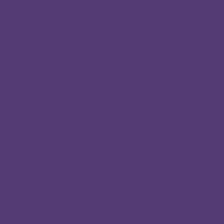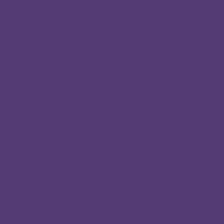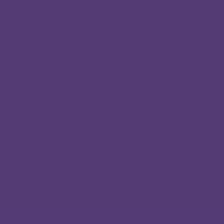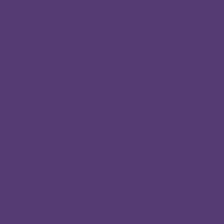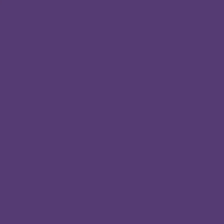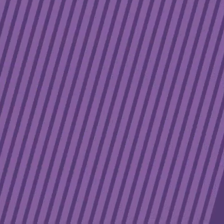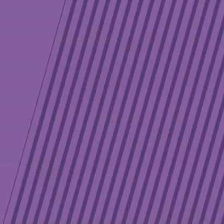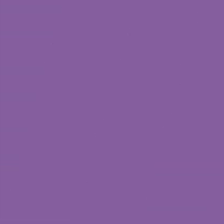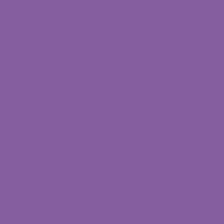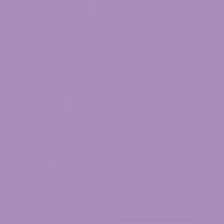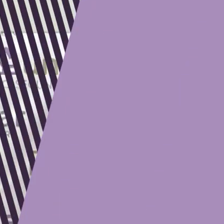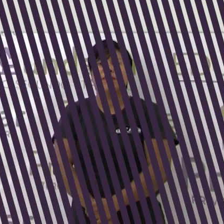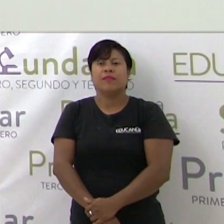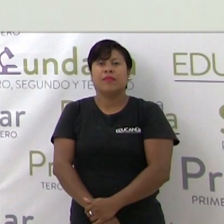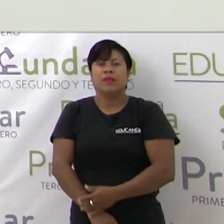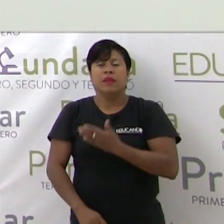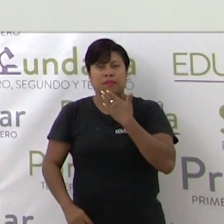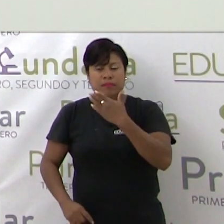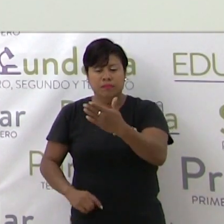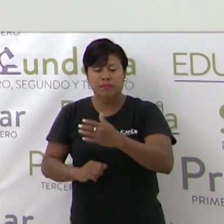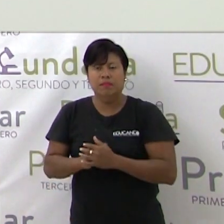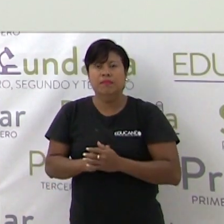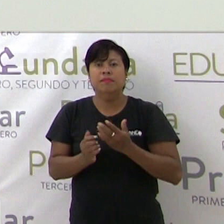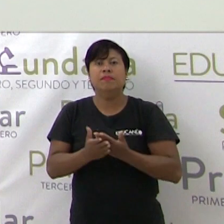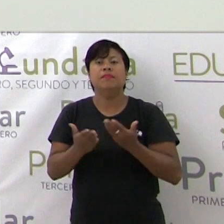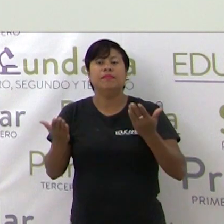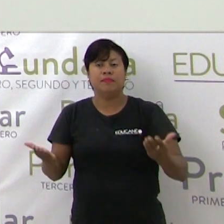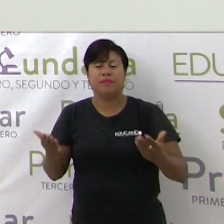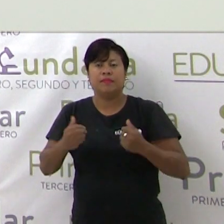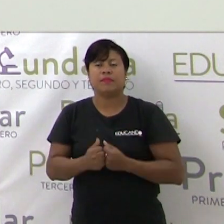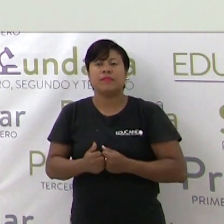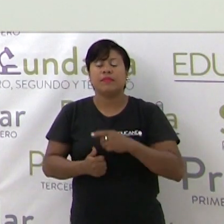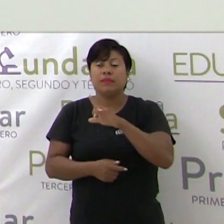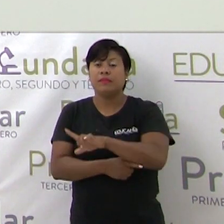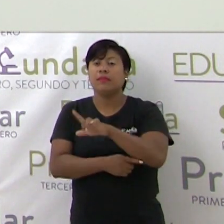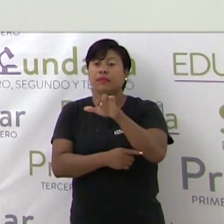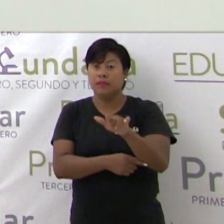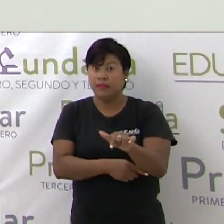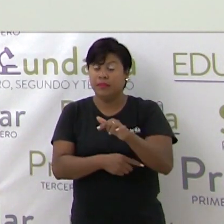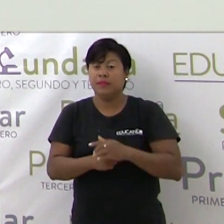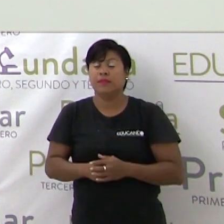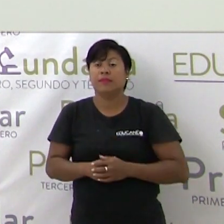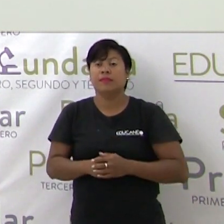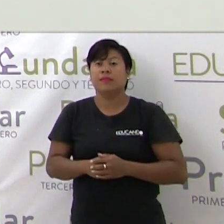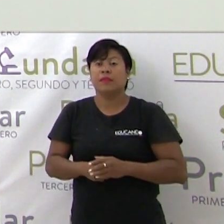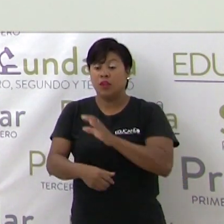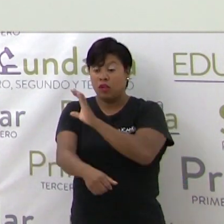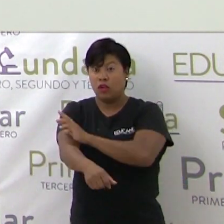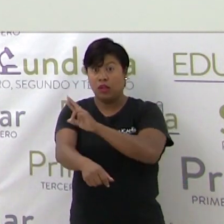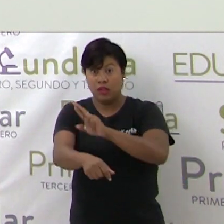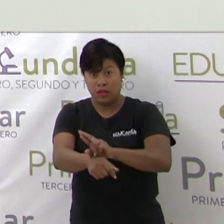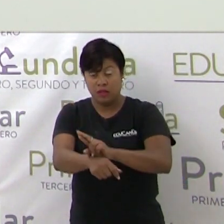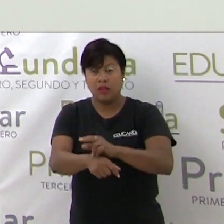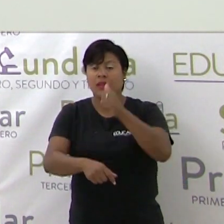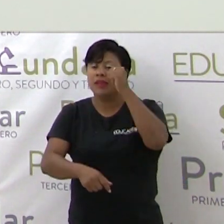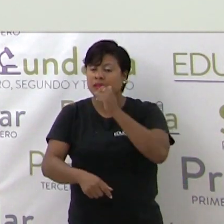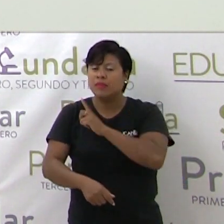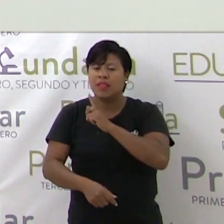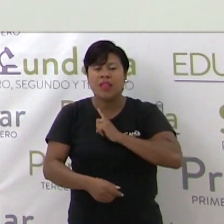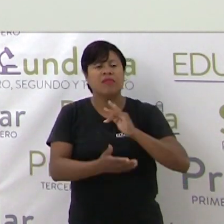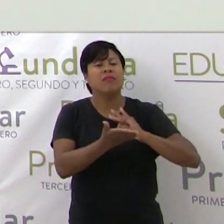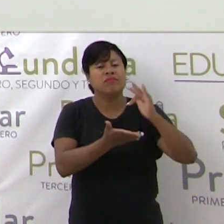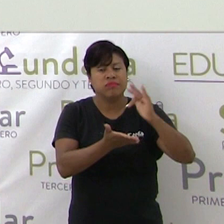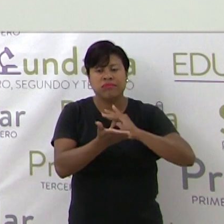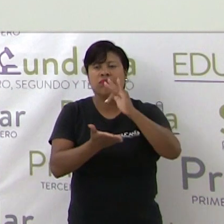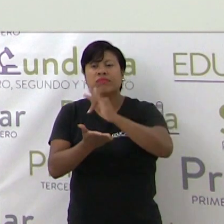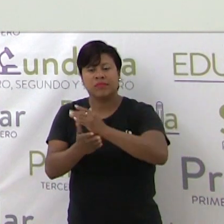nos recomiendes esos libros. Muy bien, ahora bien, después de esto, el coordinador siempre tiene que agradecer